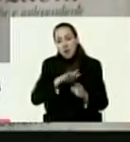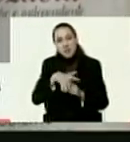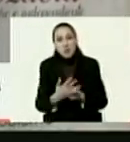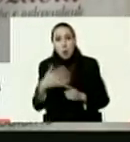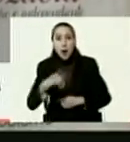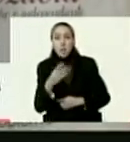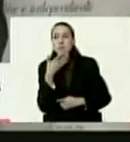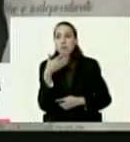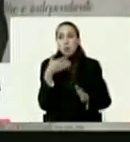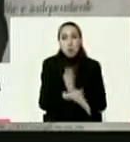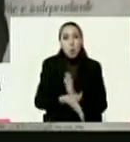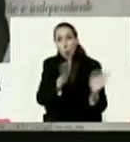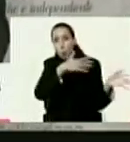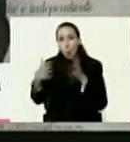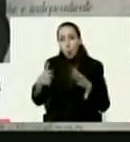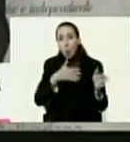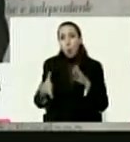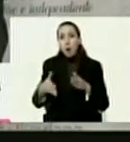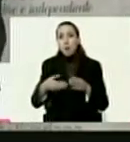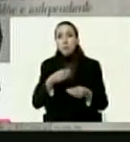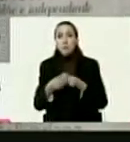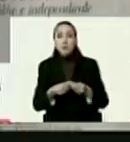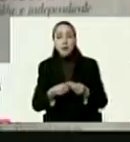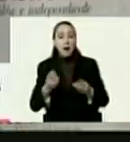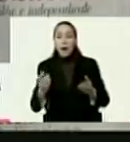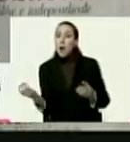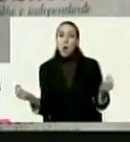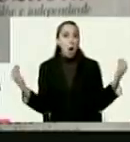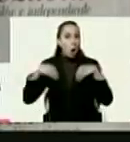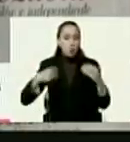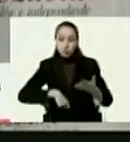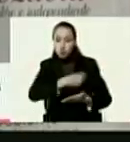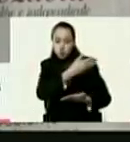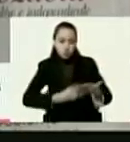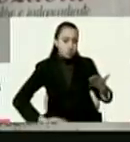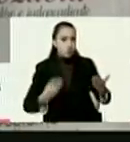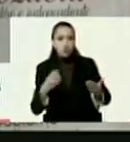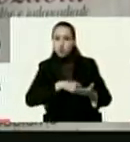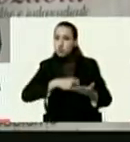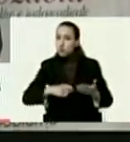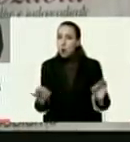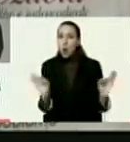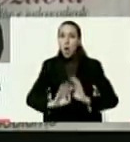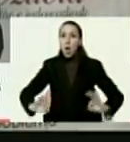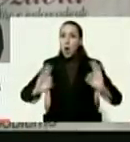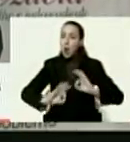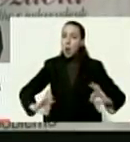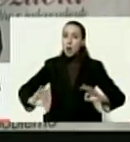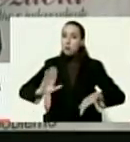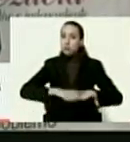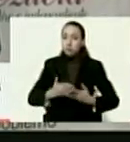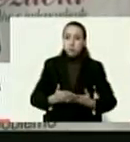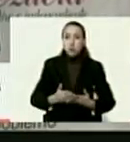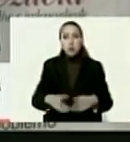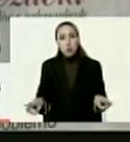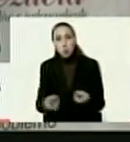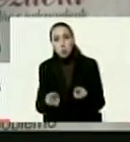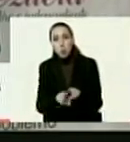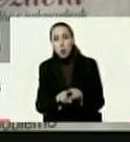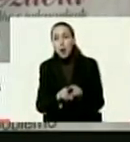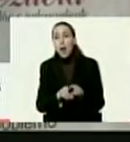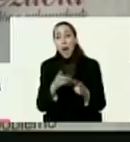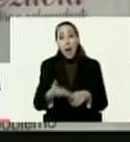climático sencillamente no haya firmado un acuerdo, incluso tímido, como es el caso del